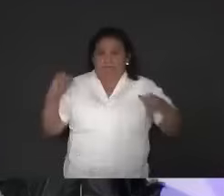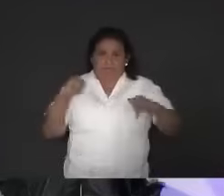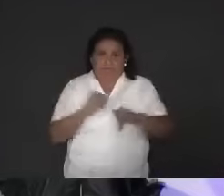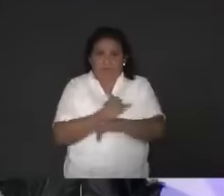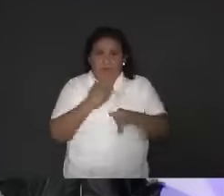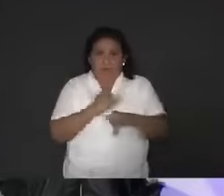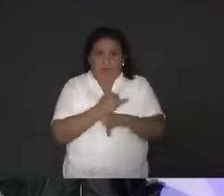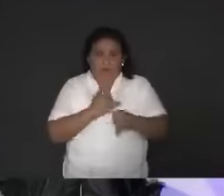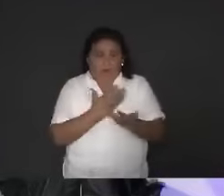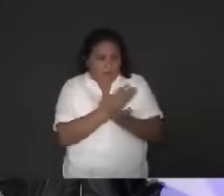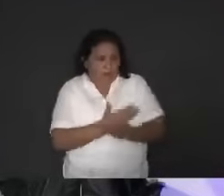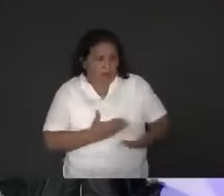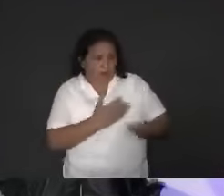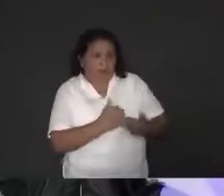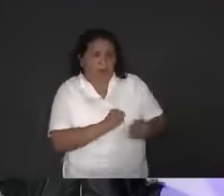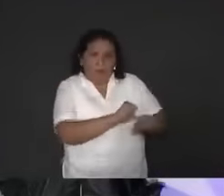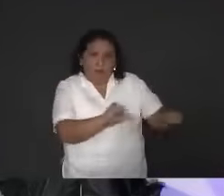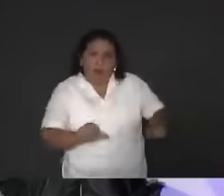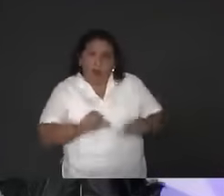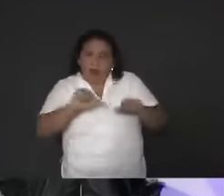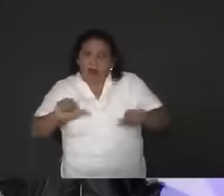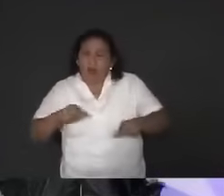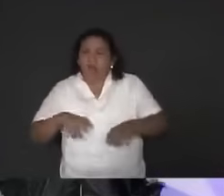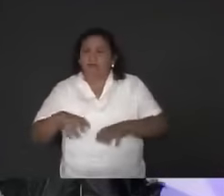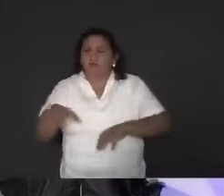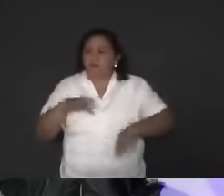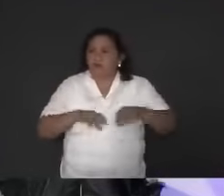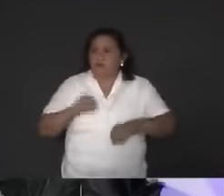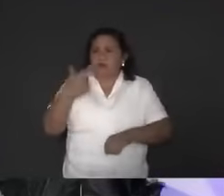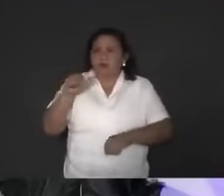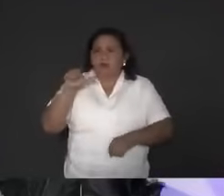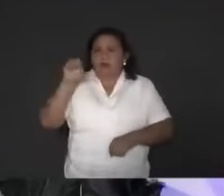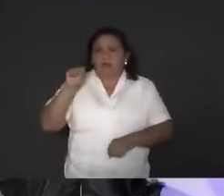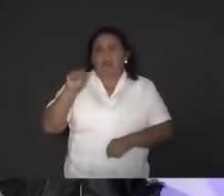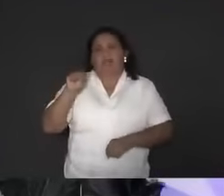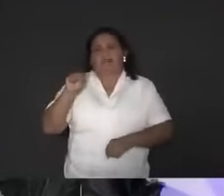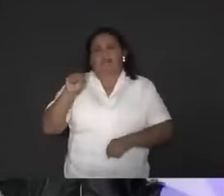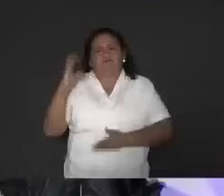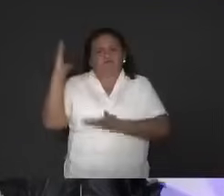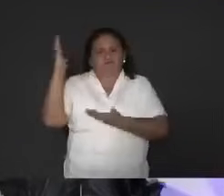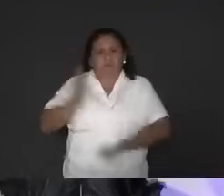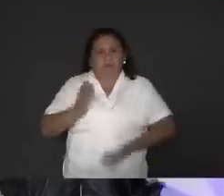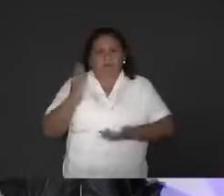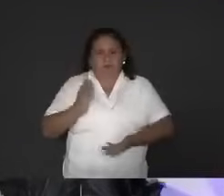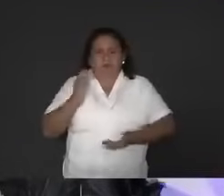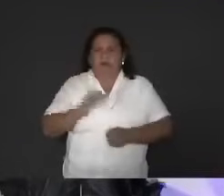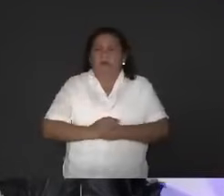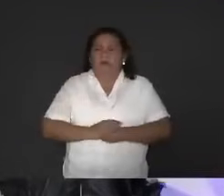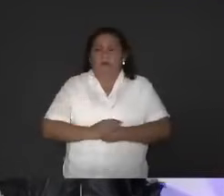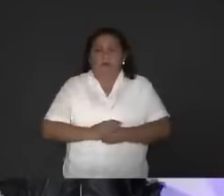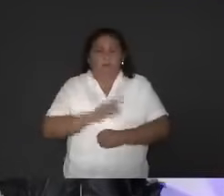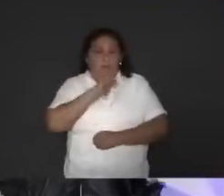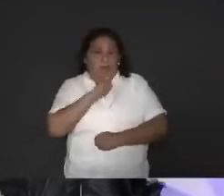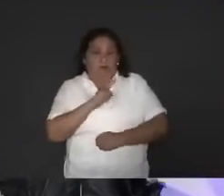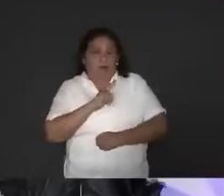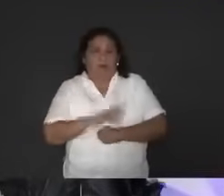y la creación de zonas industriales con gas natural, que traigan industrias que den mejores empleos, que es lo que